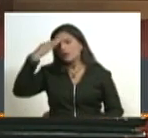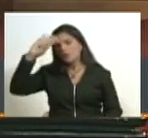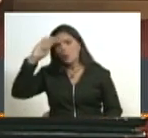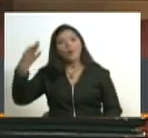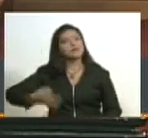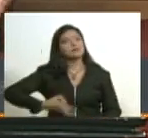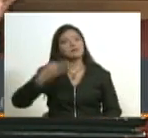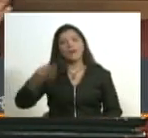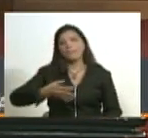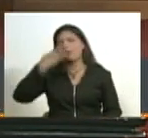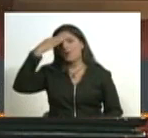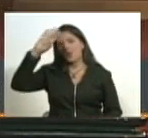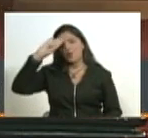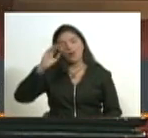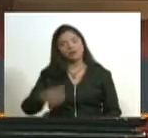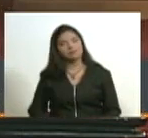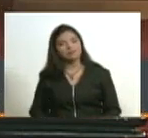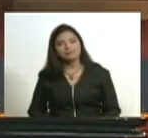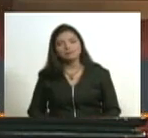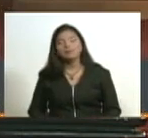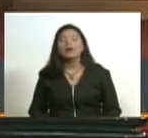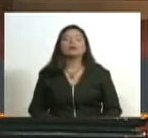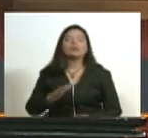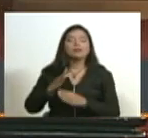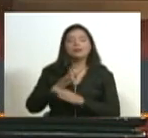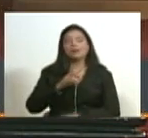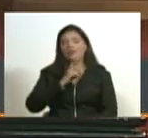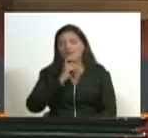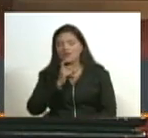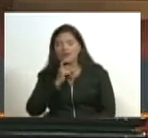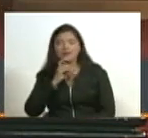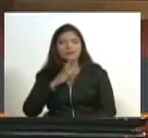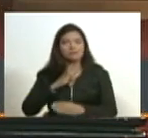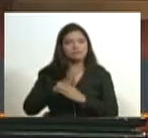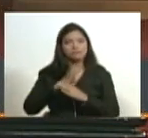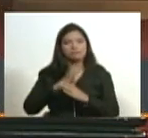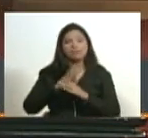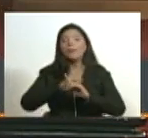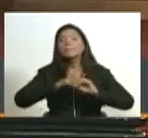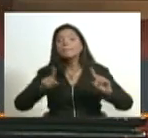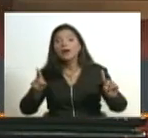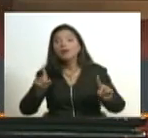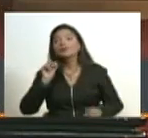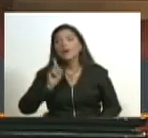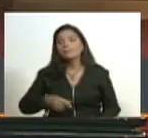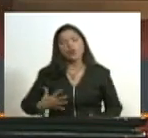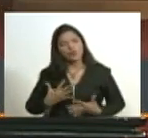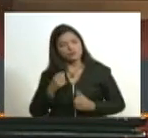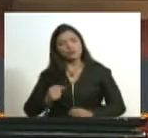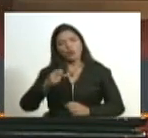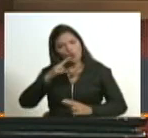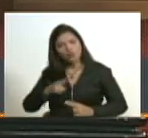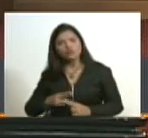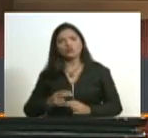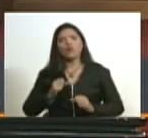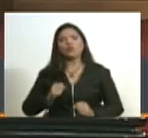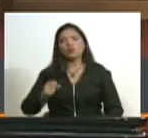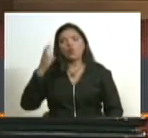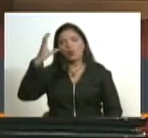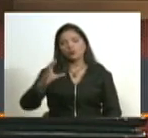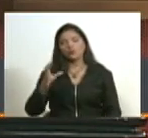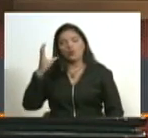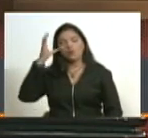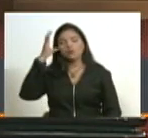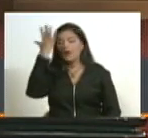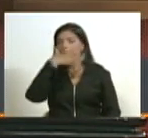Cuba. Con sus dificultades. Pero también con su honor, con su moral, con su conciencia, con